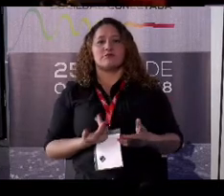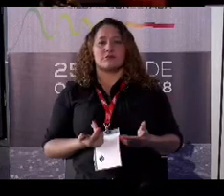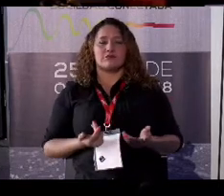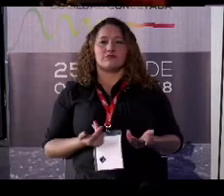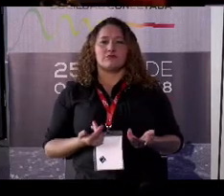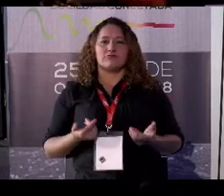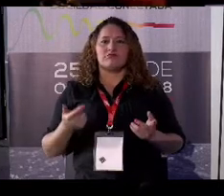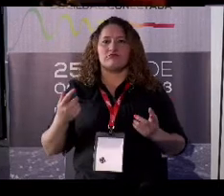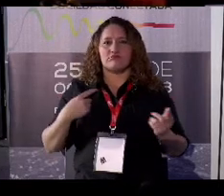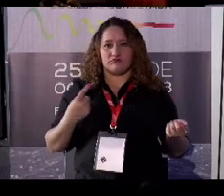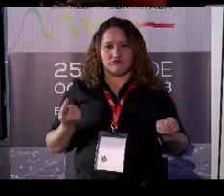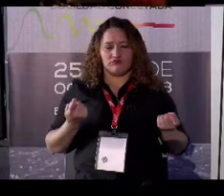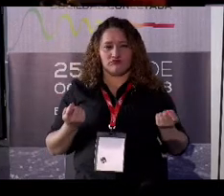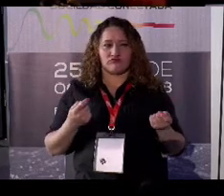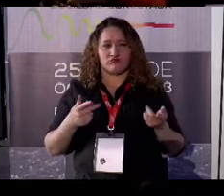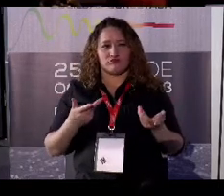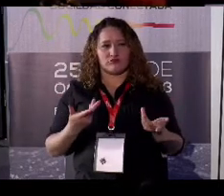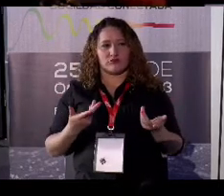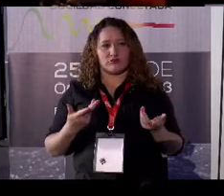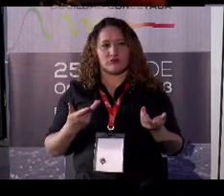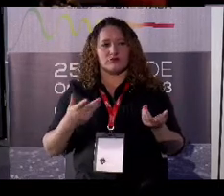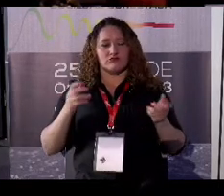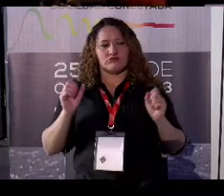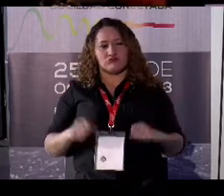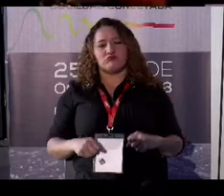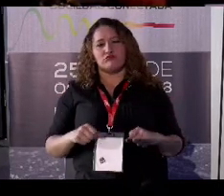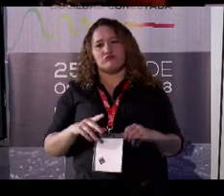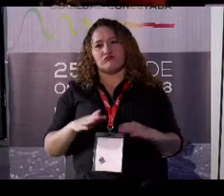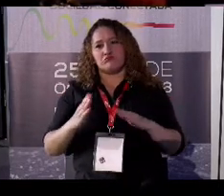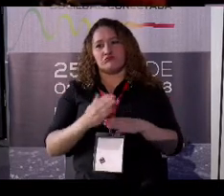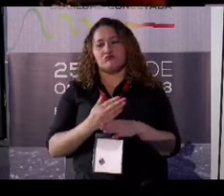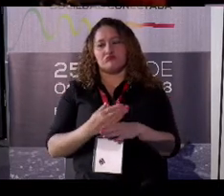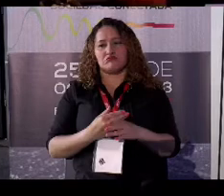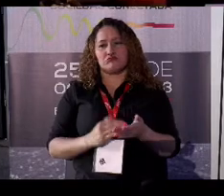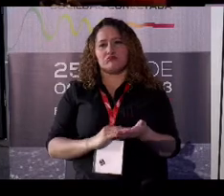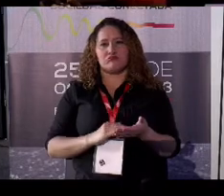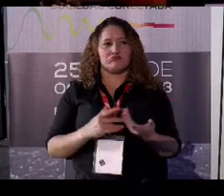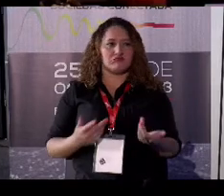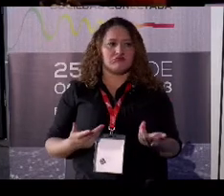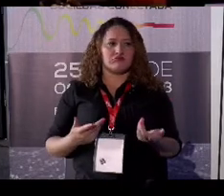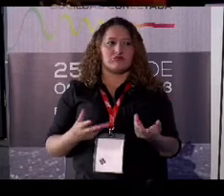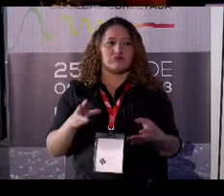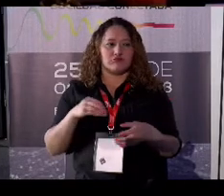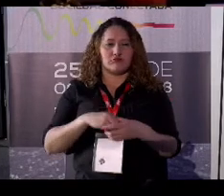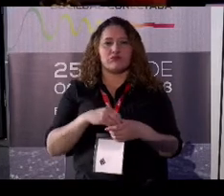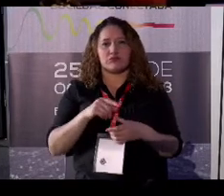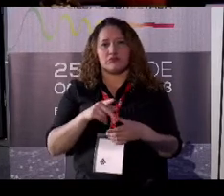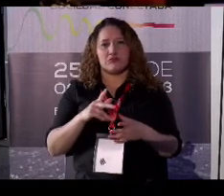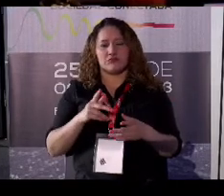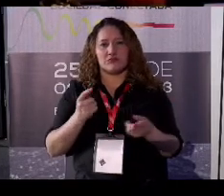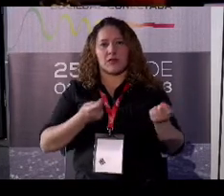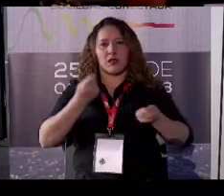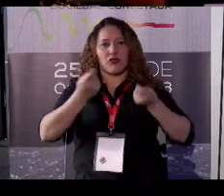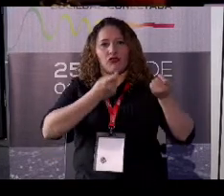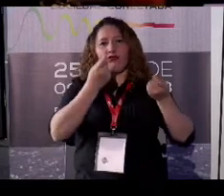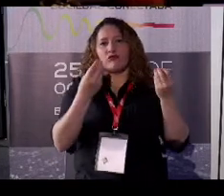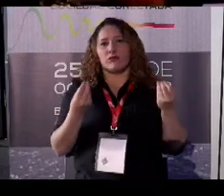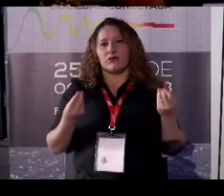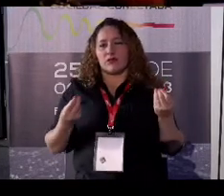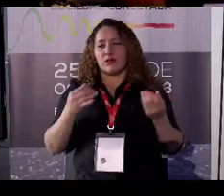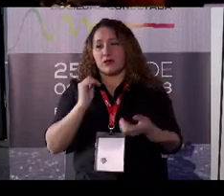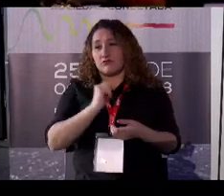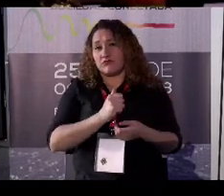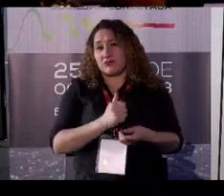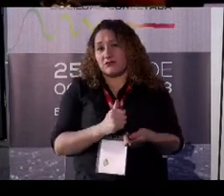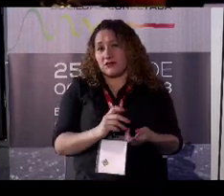en que el regulador puede enfrentar el problema es incluir un mecanismo de mercado para que la subasta misma